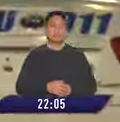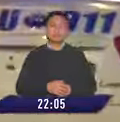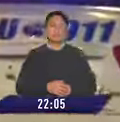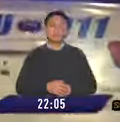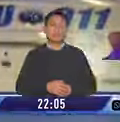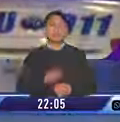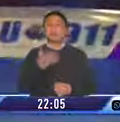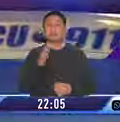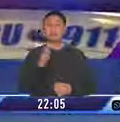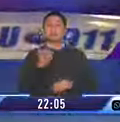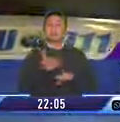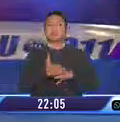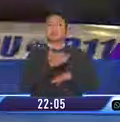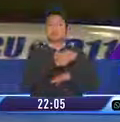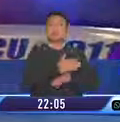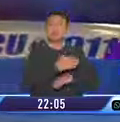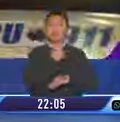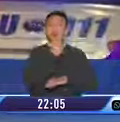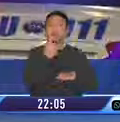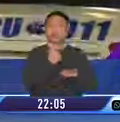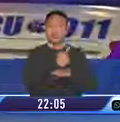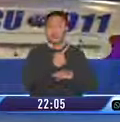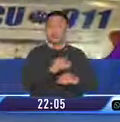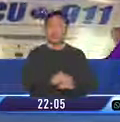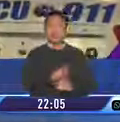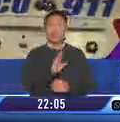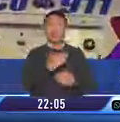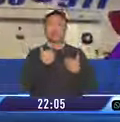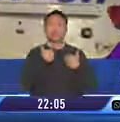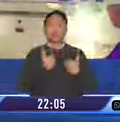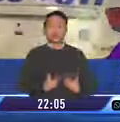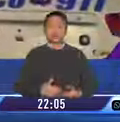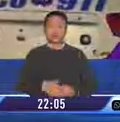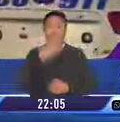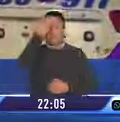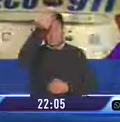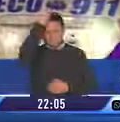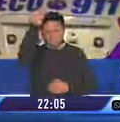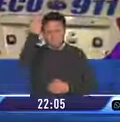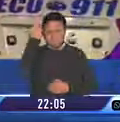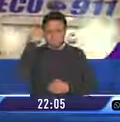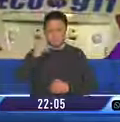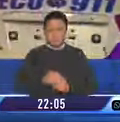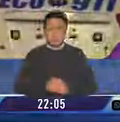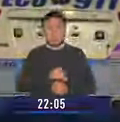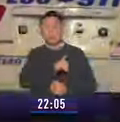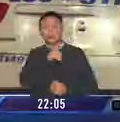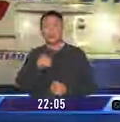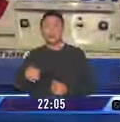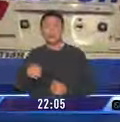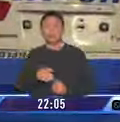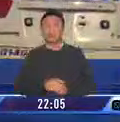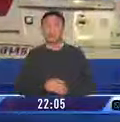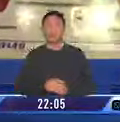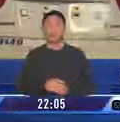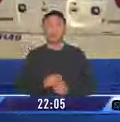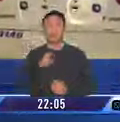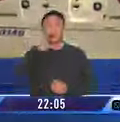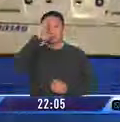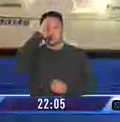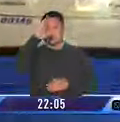Hace aproximadamente una hora, el cuerpo de Fernando Villavicencio ha sido trasladado hasta